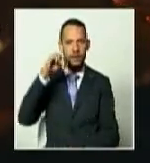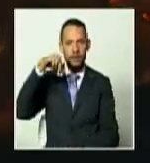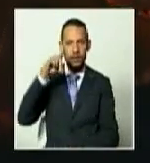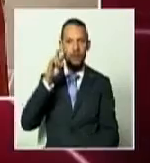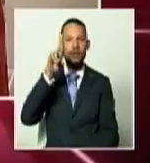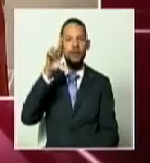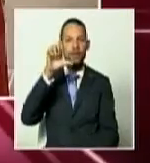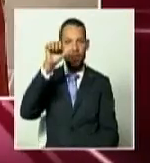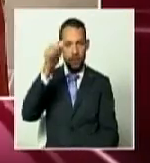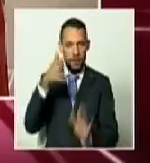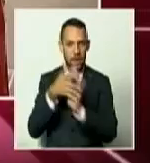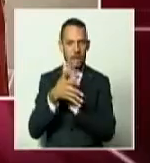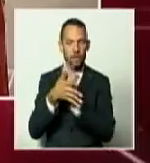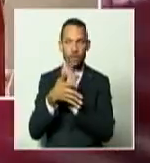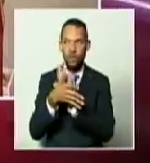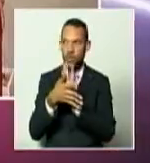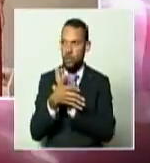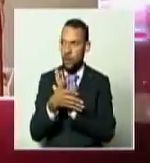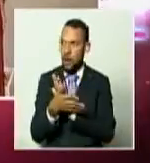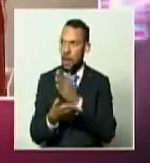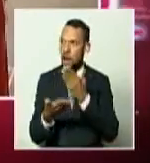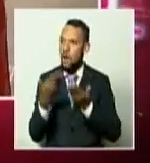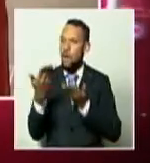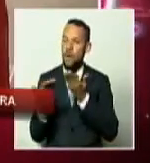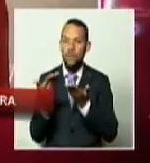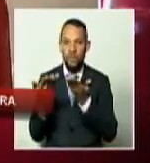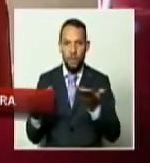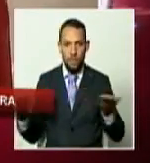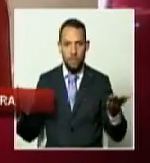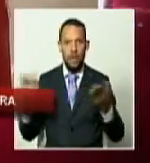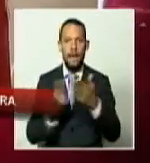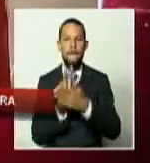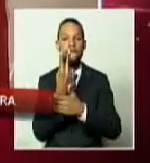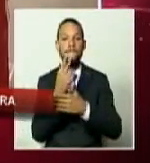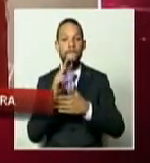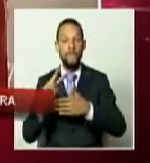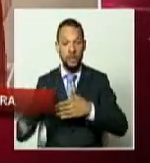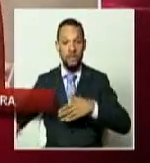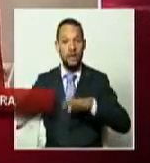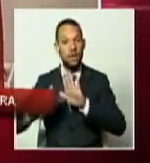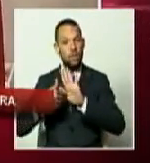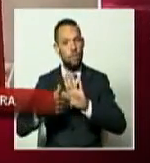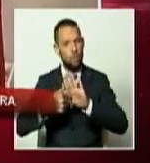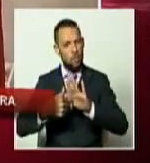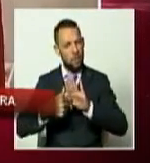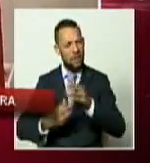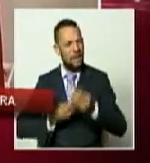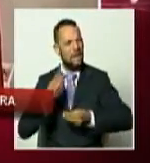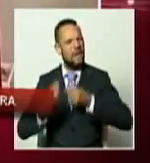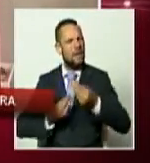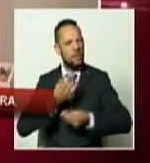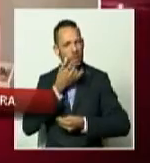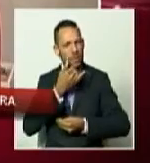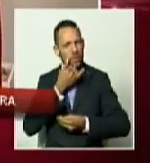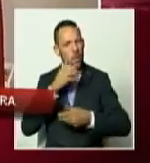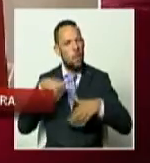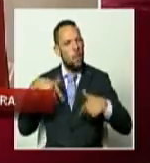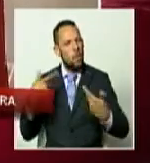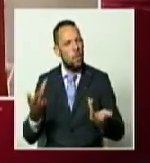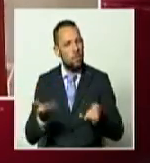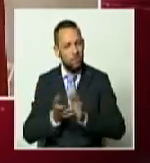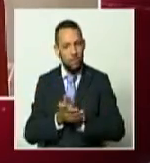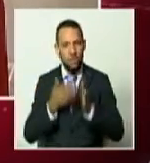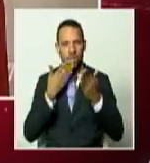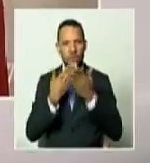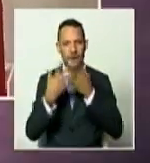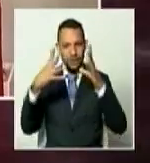tiene información sobre el festival que se realizará el fin de semana en Villa María Caldas. Andreita, buenas noches. ¿Y de qué se trata? Adelante. Hola Gisela, muy